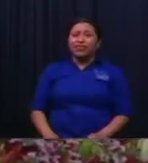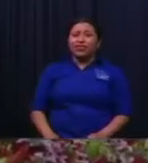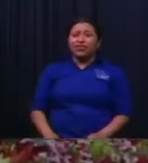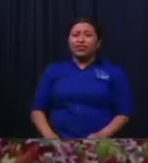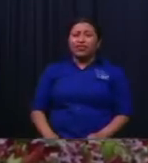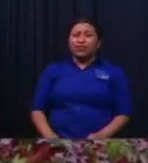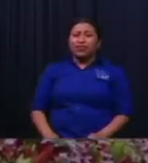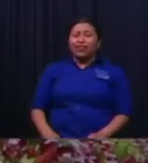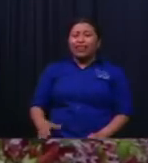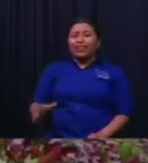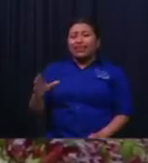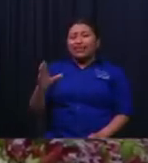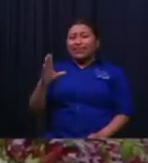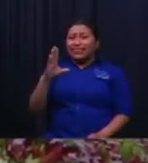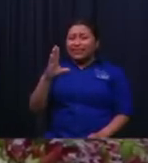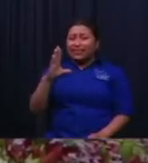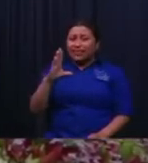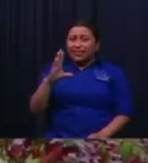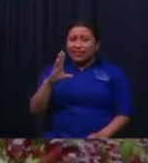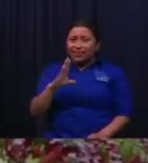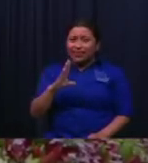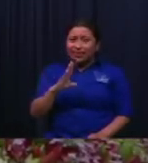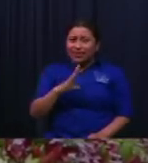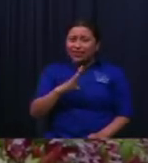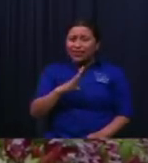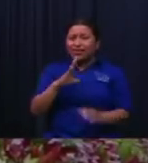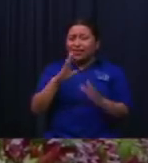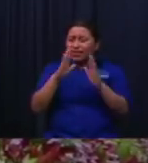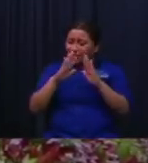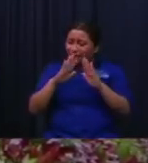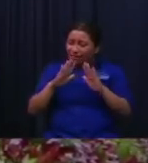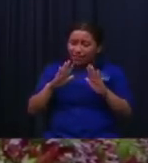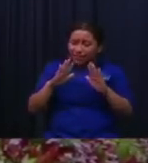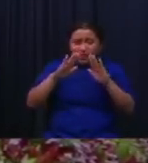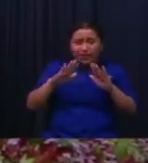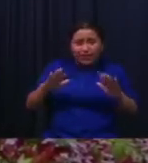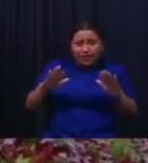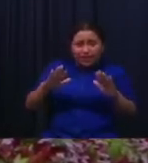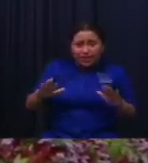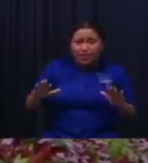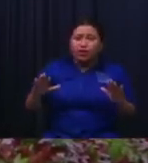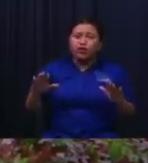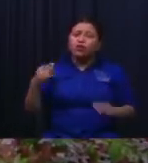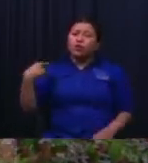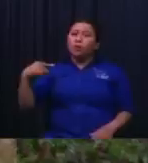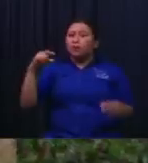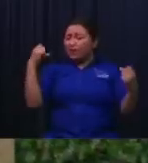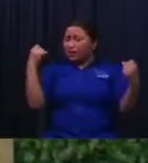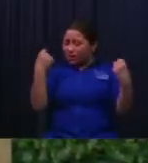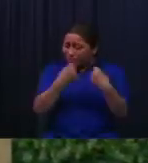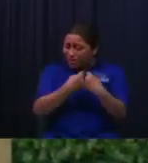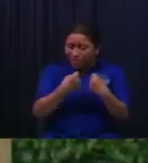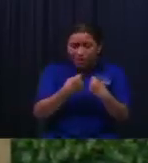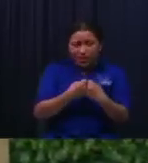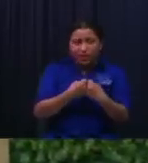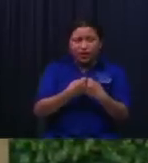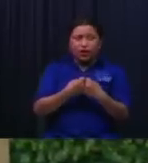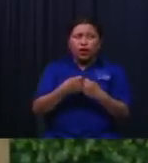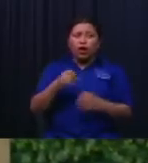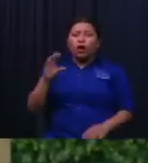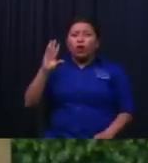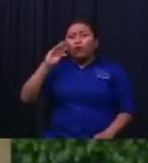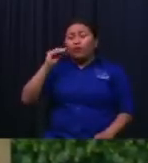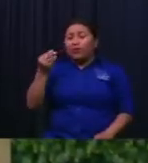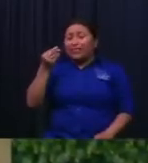las cosas, sino hay que ser sereno, moreno, ¿verdad? Hay que estar calmado. Porque se nos va la